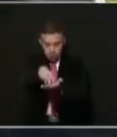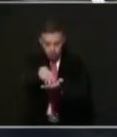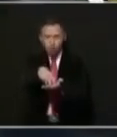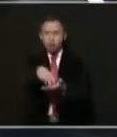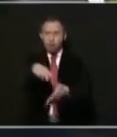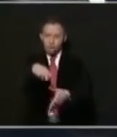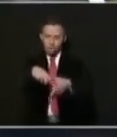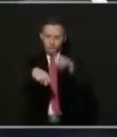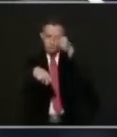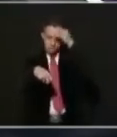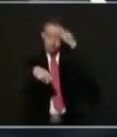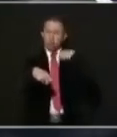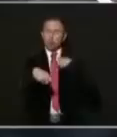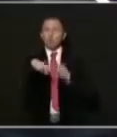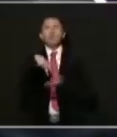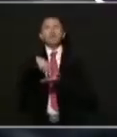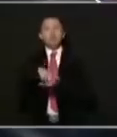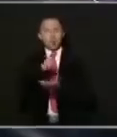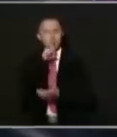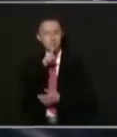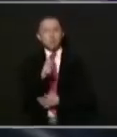Nunca, jamás